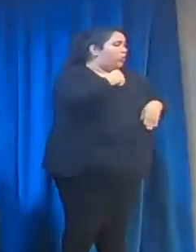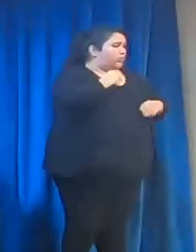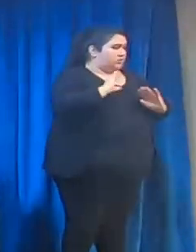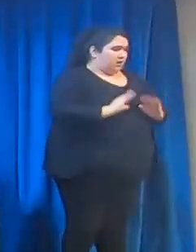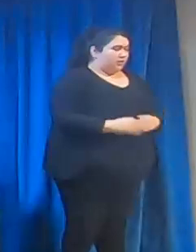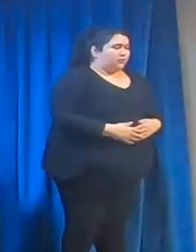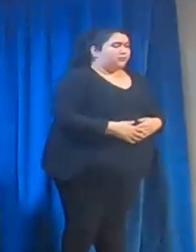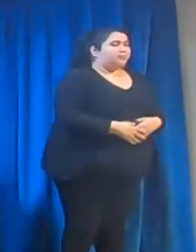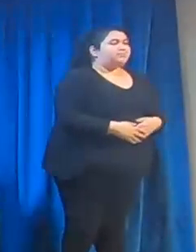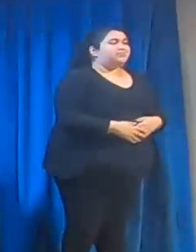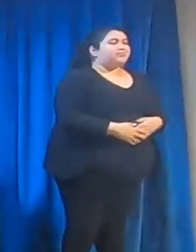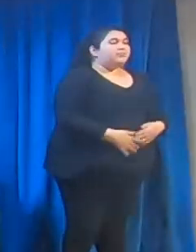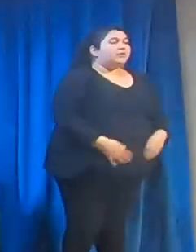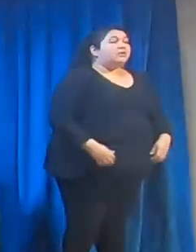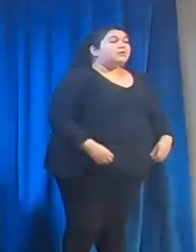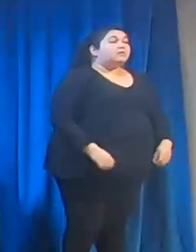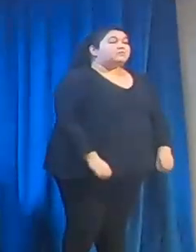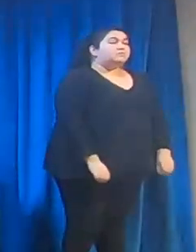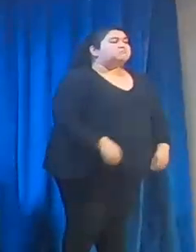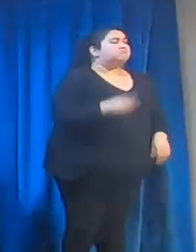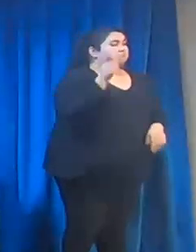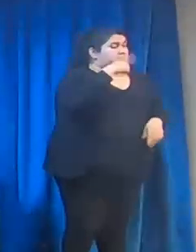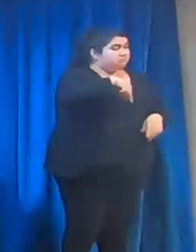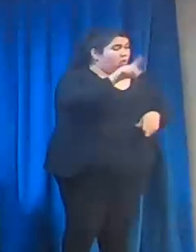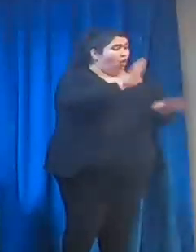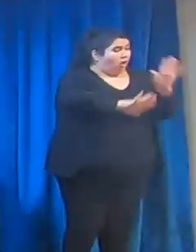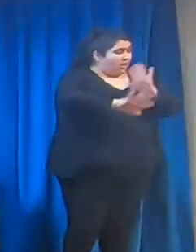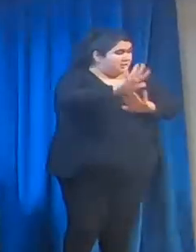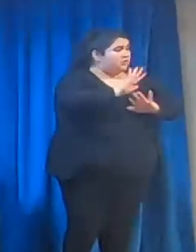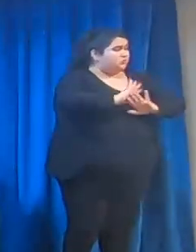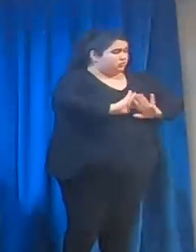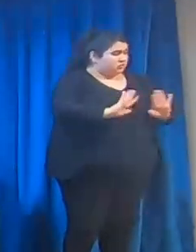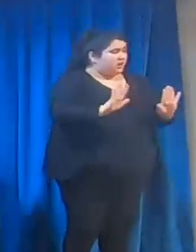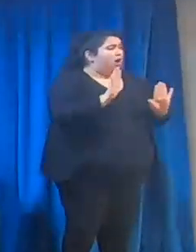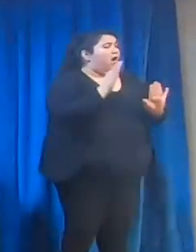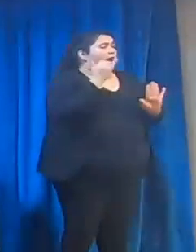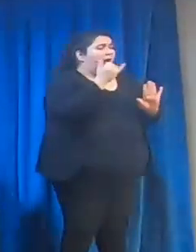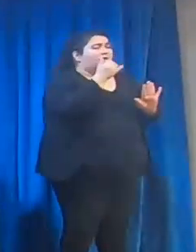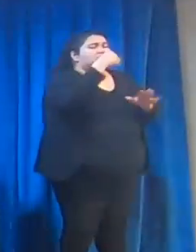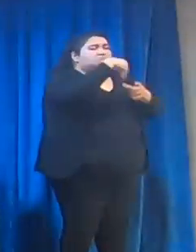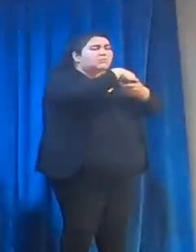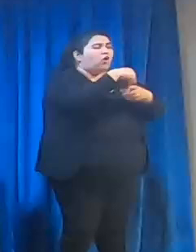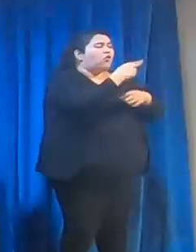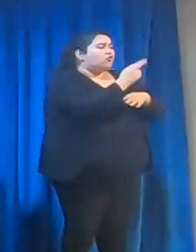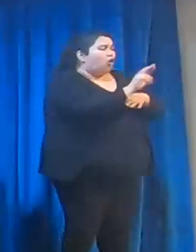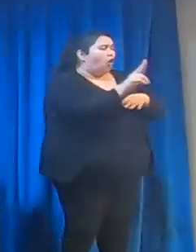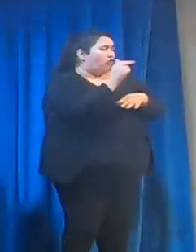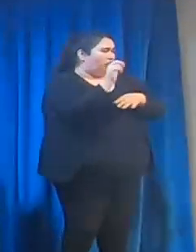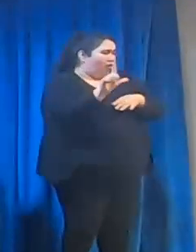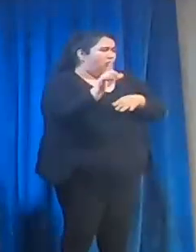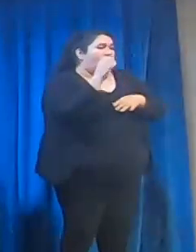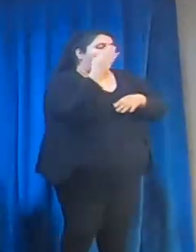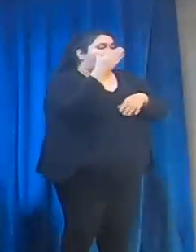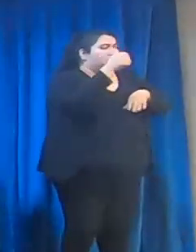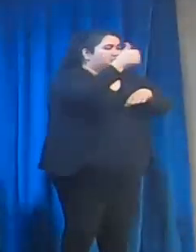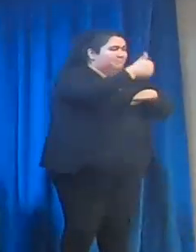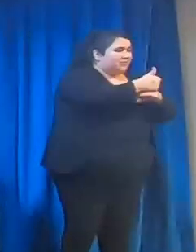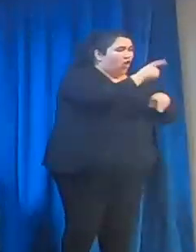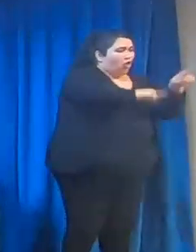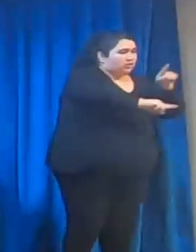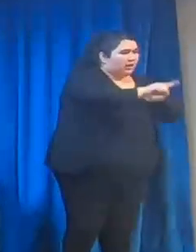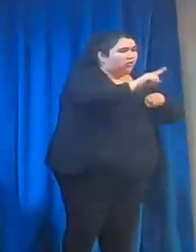voluntariamente. Están organizados, tienen una organización de roles, donde principalmente se destaca que hay un coordinador y también